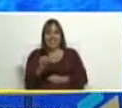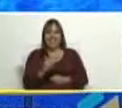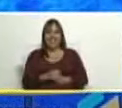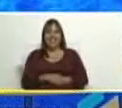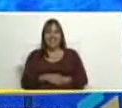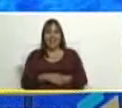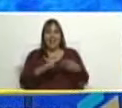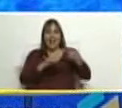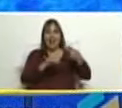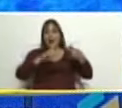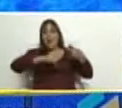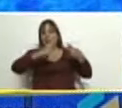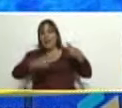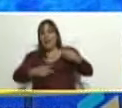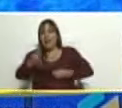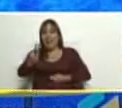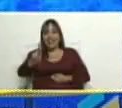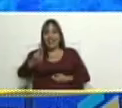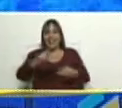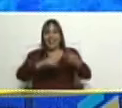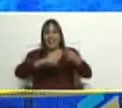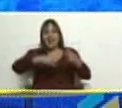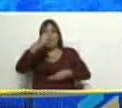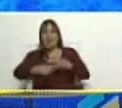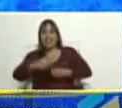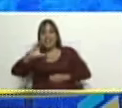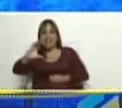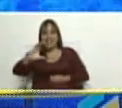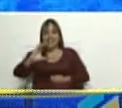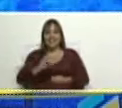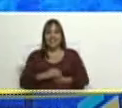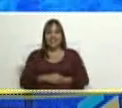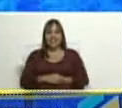plan R y plan C.